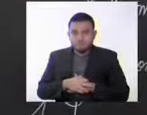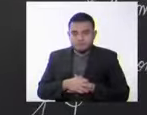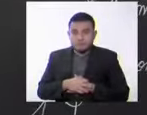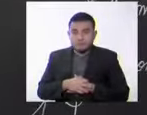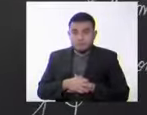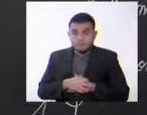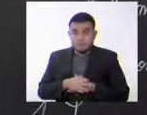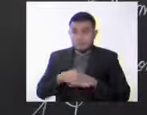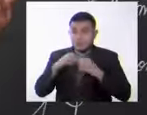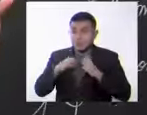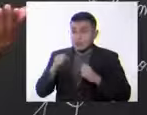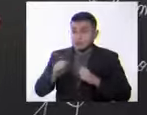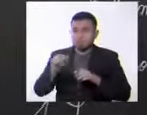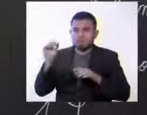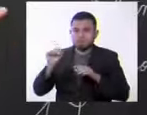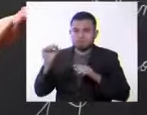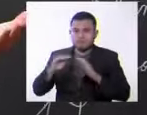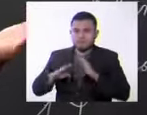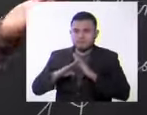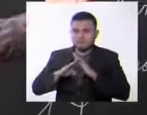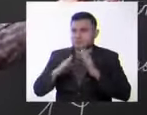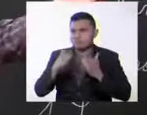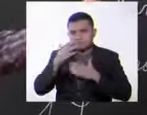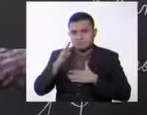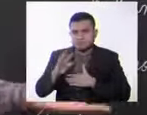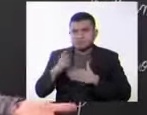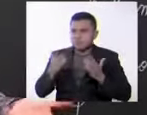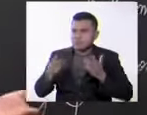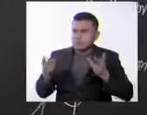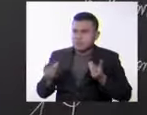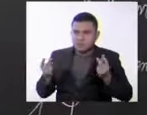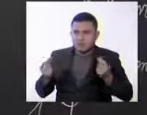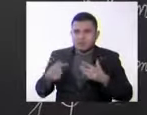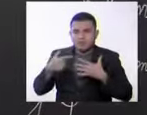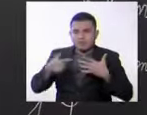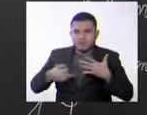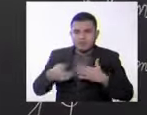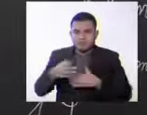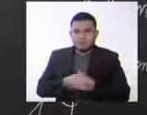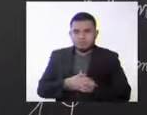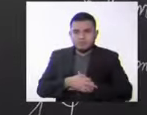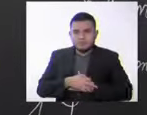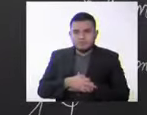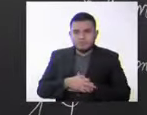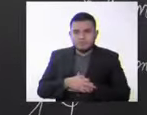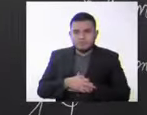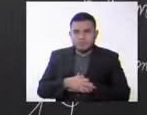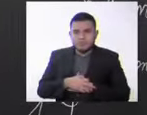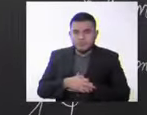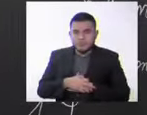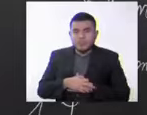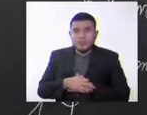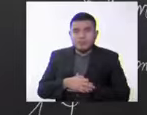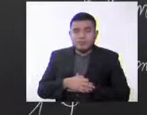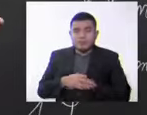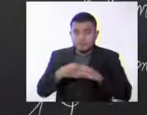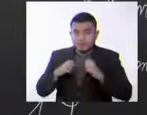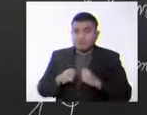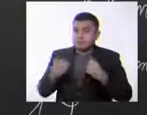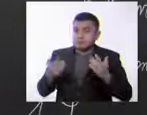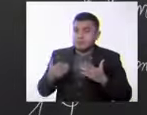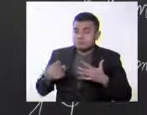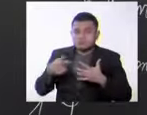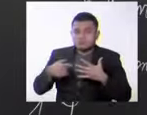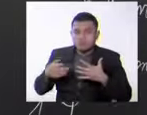Estado fomenta y protege por medio, por ejemplo, de creación de leyes. Entonces, el Estado ha creado la